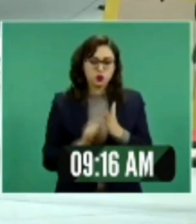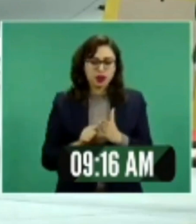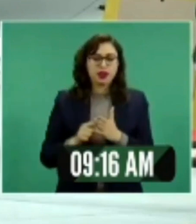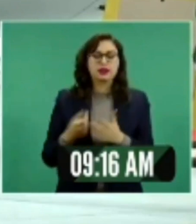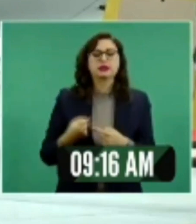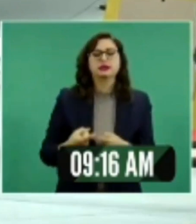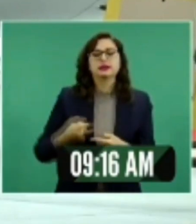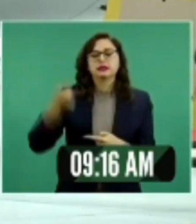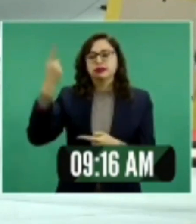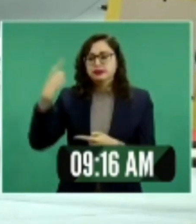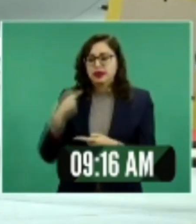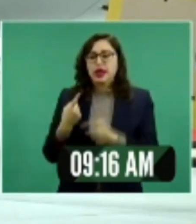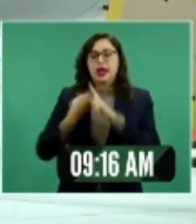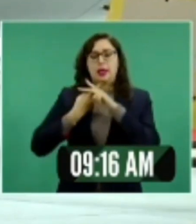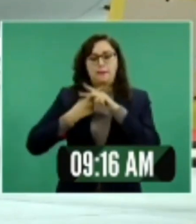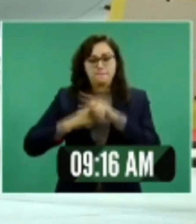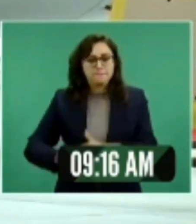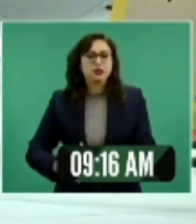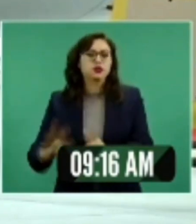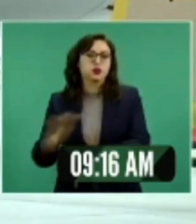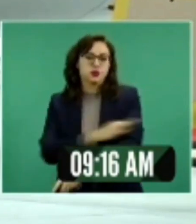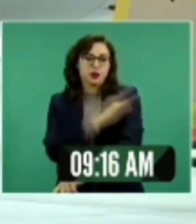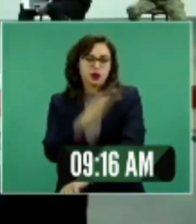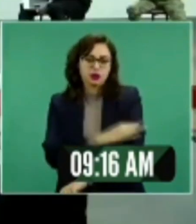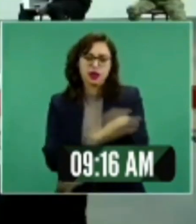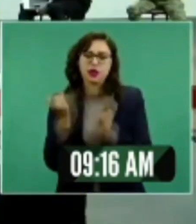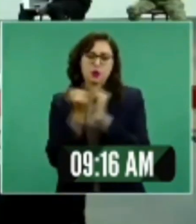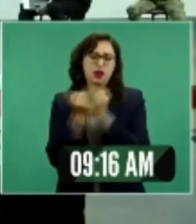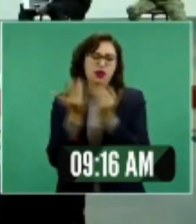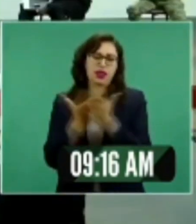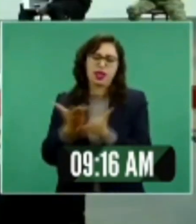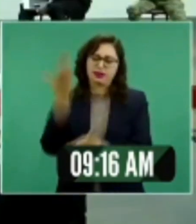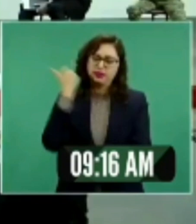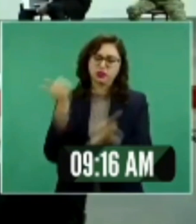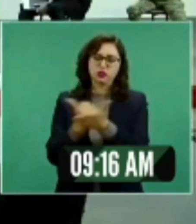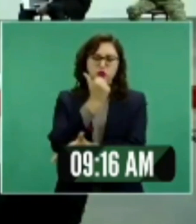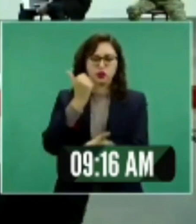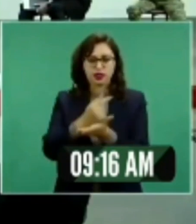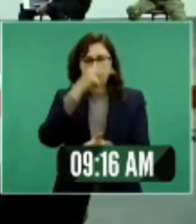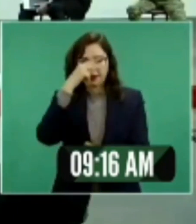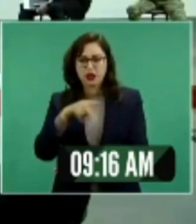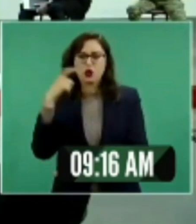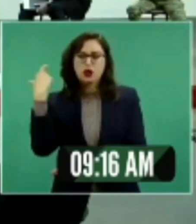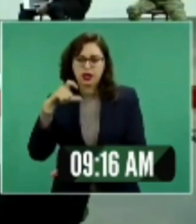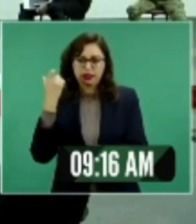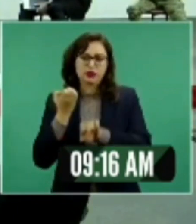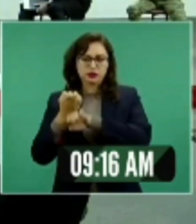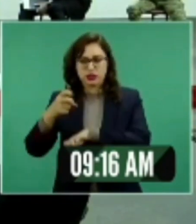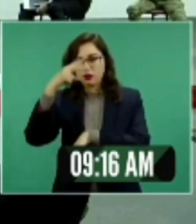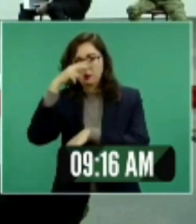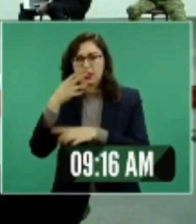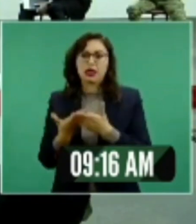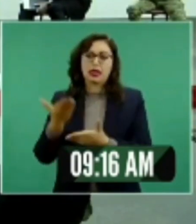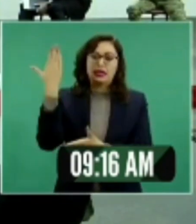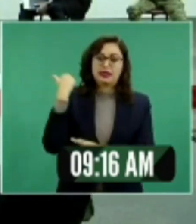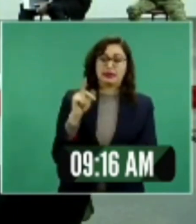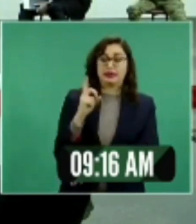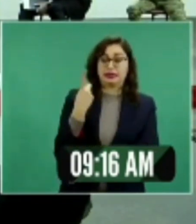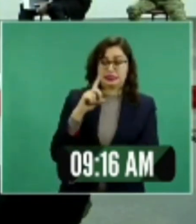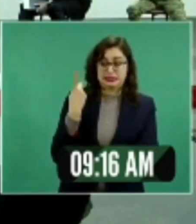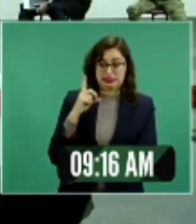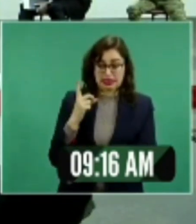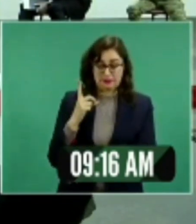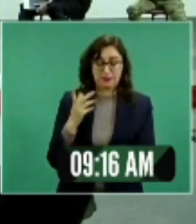junto con el Estado de México y Querétaro, los primeros momentos de la vacunación desde finales de diciembre, ya